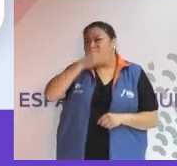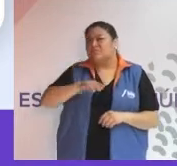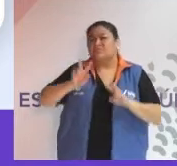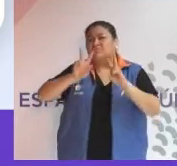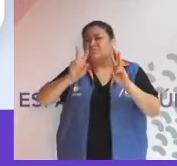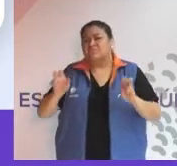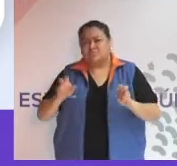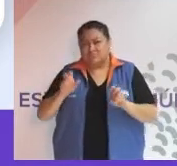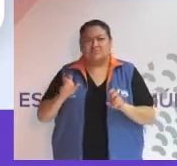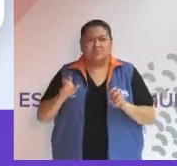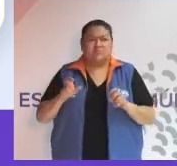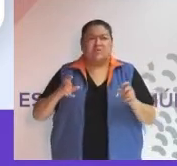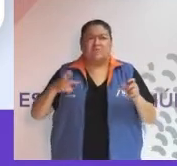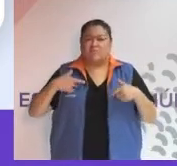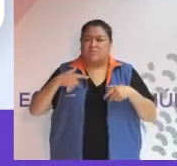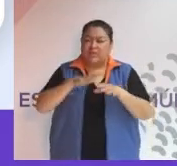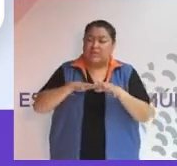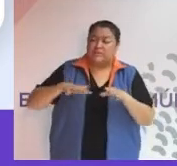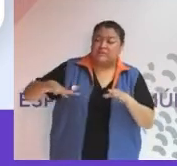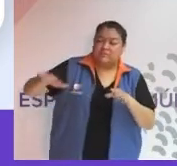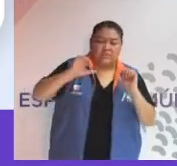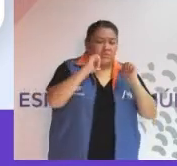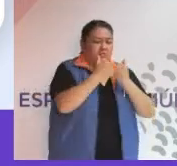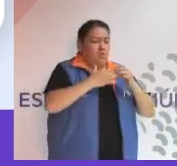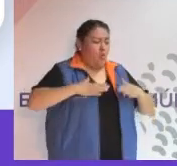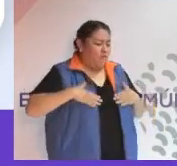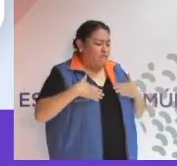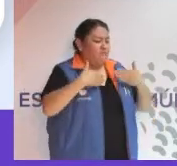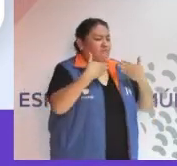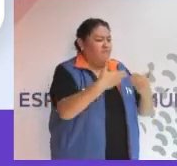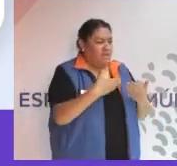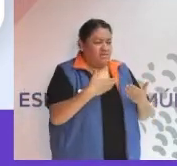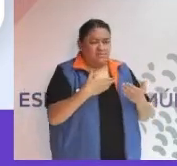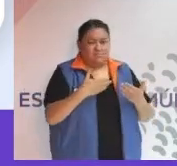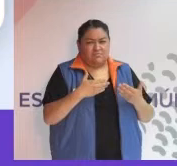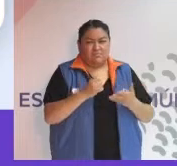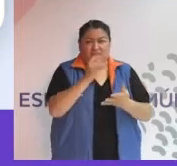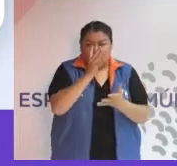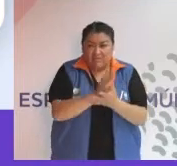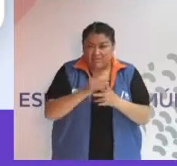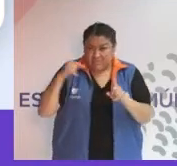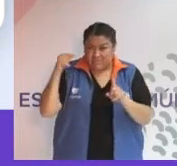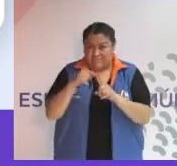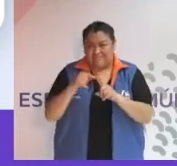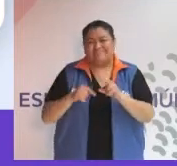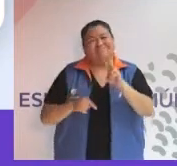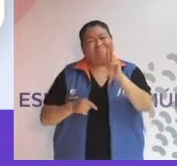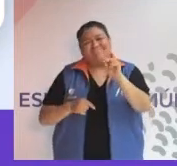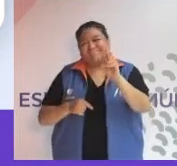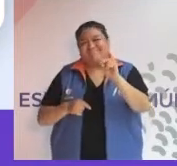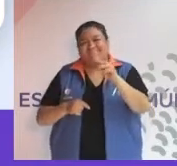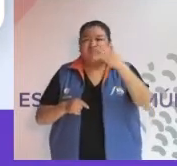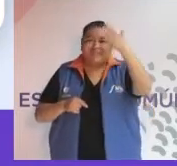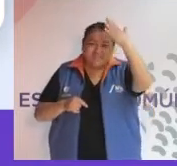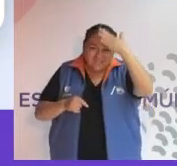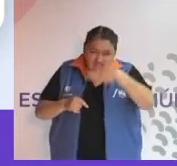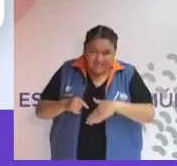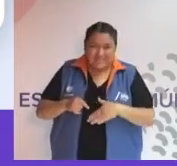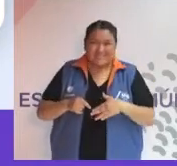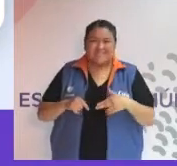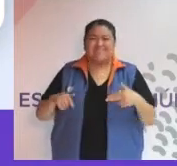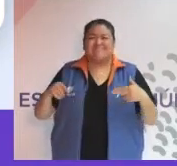tema exclusivo de la sociedad civil organizada. En realidad estamos viviendo una crisis